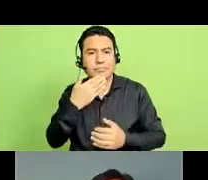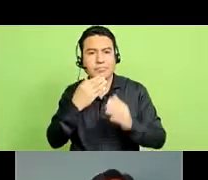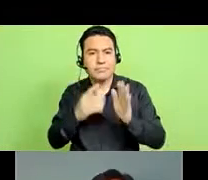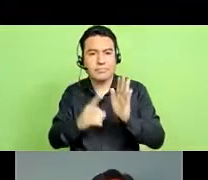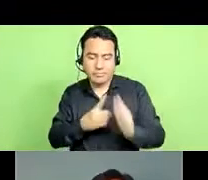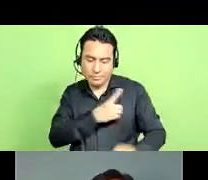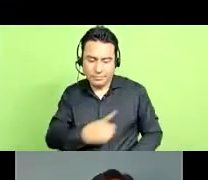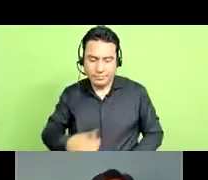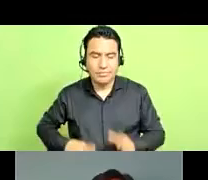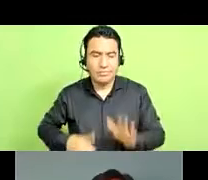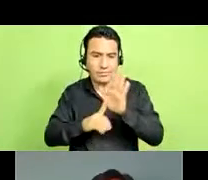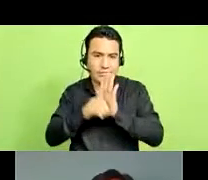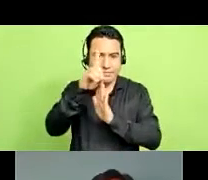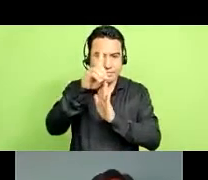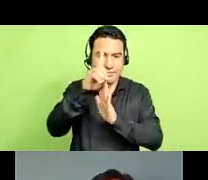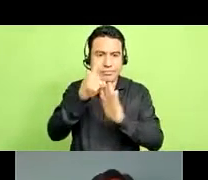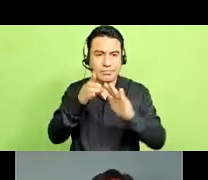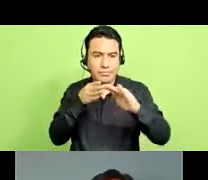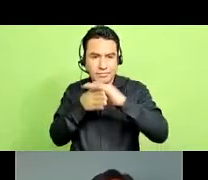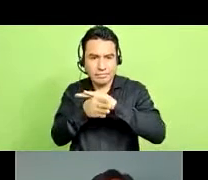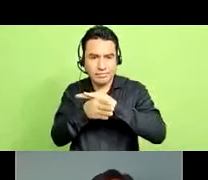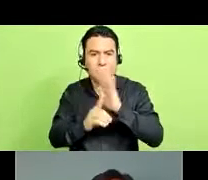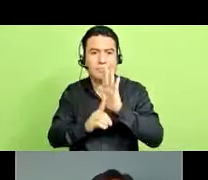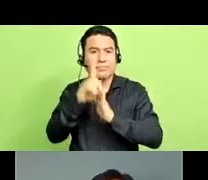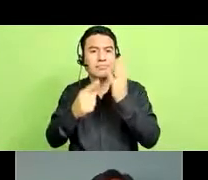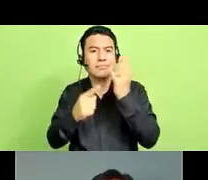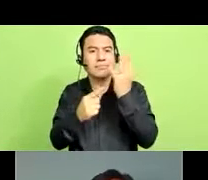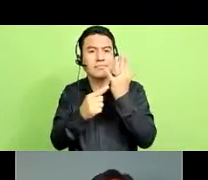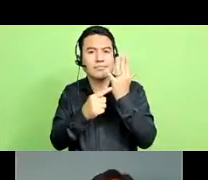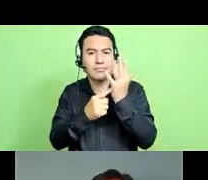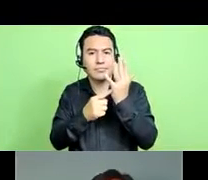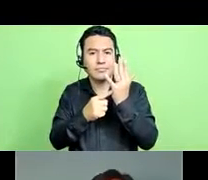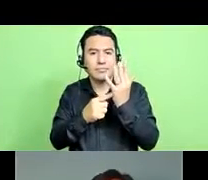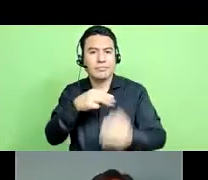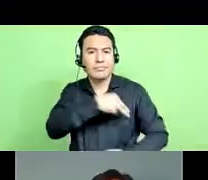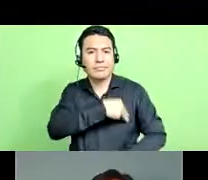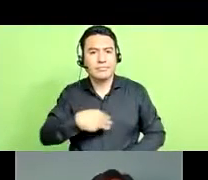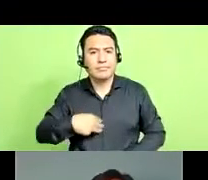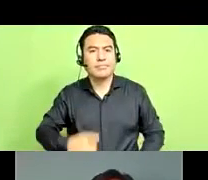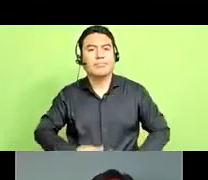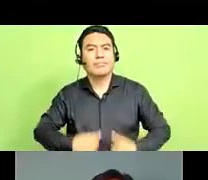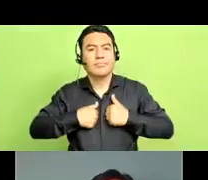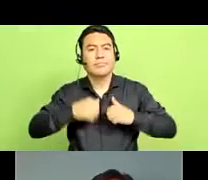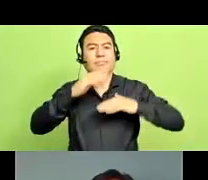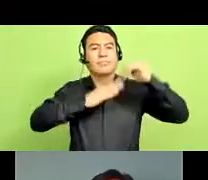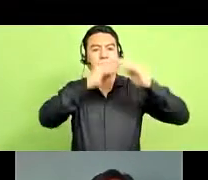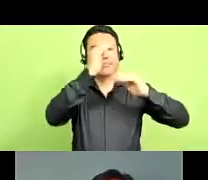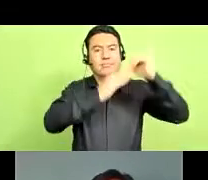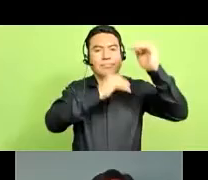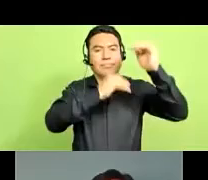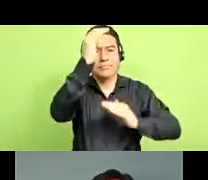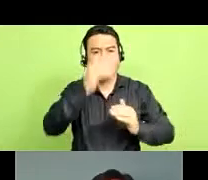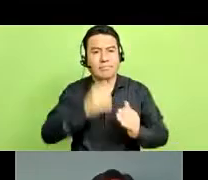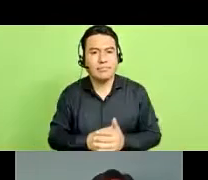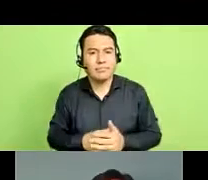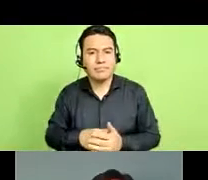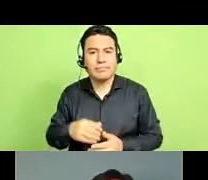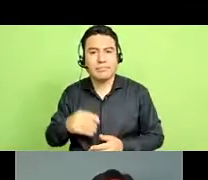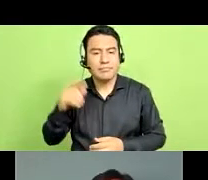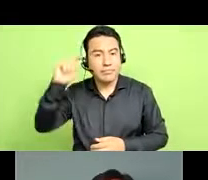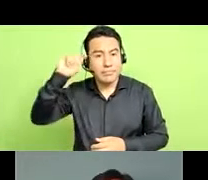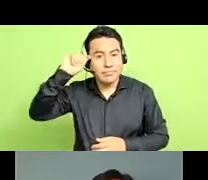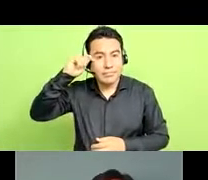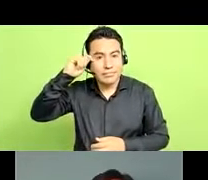general de accesibilidad y desarrollo tecnológico del ministerio de vivienda construcción y saneamiento la ingeniera uberlinda